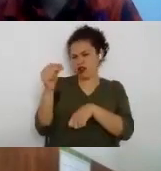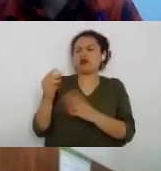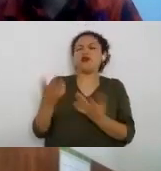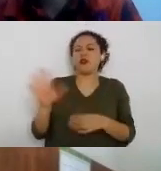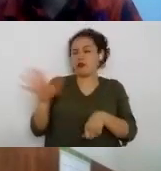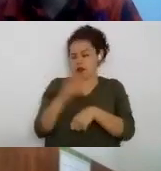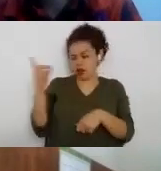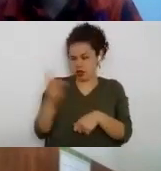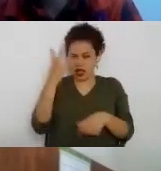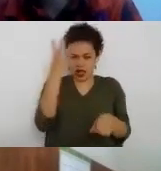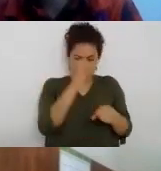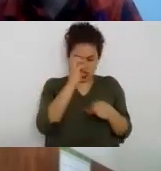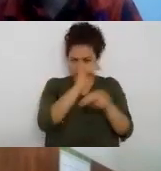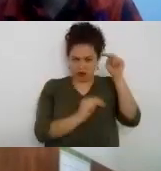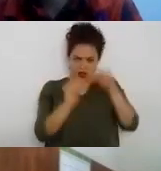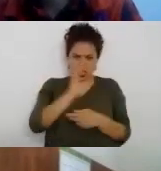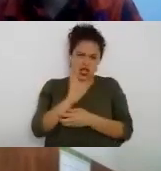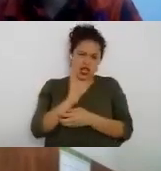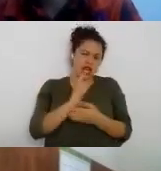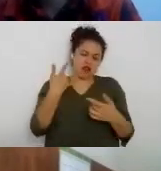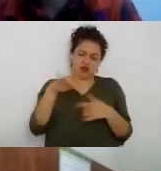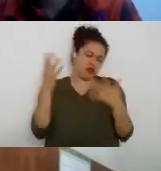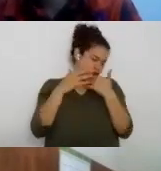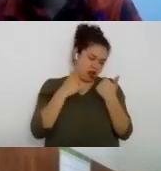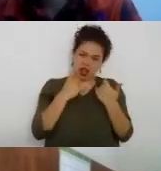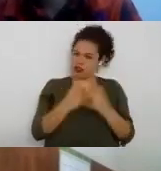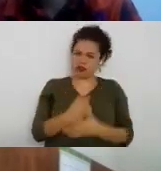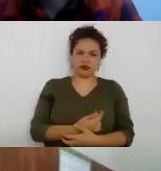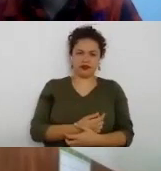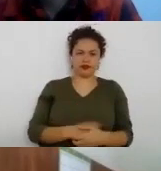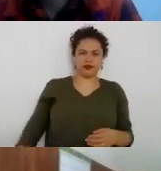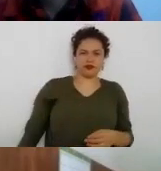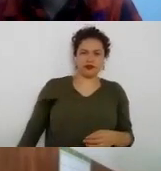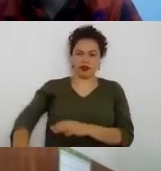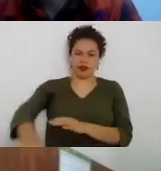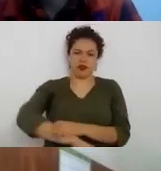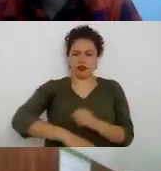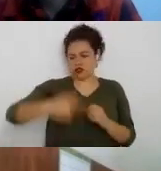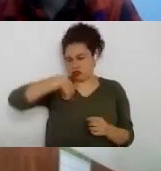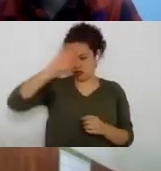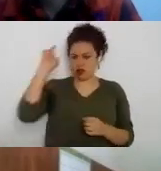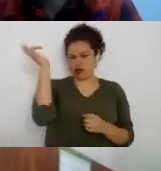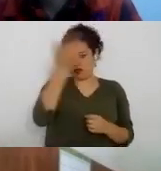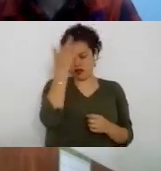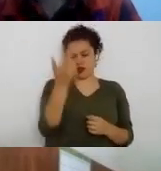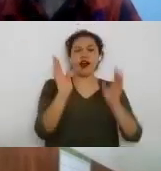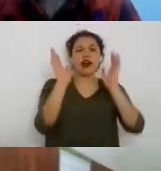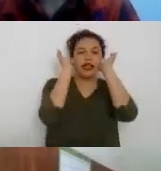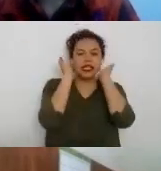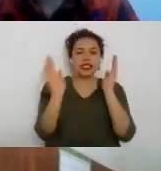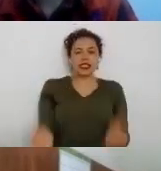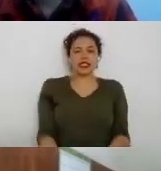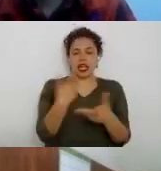En la de tercer grado ya no hay dolor porque, bueno, según recuerdo, ya acabó con las